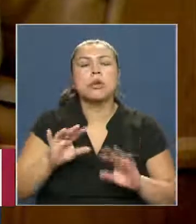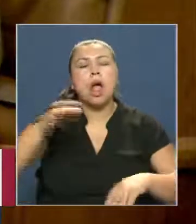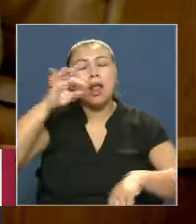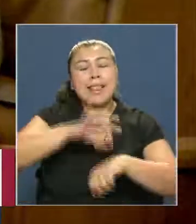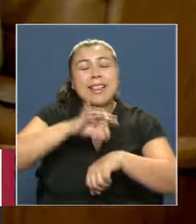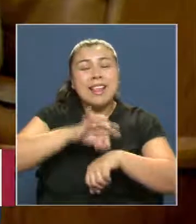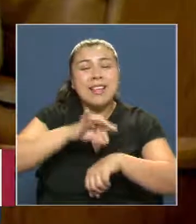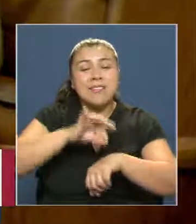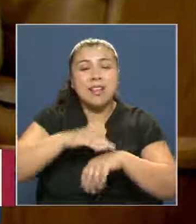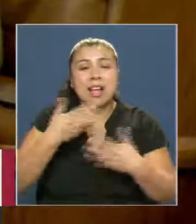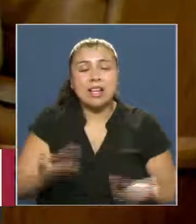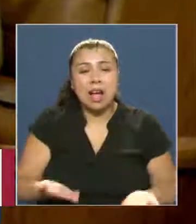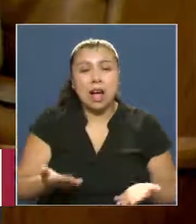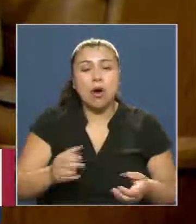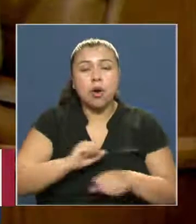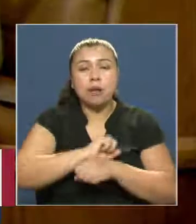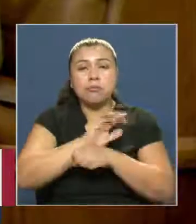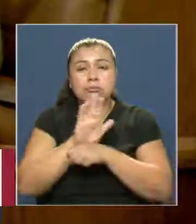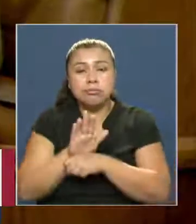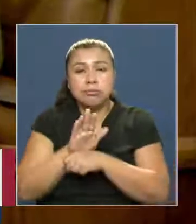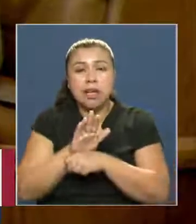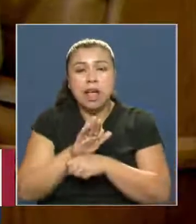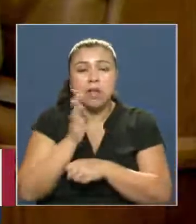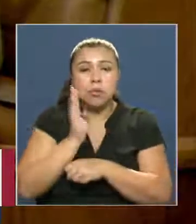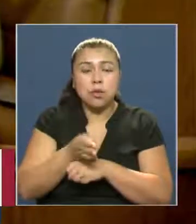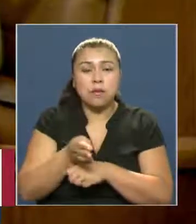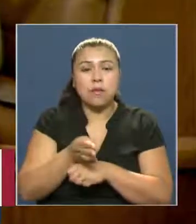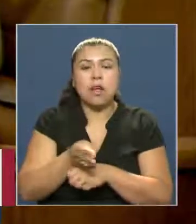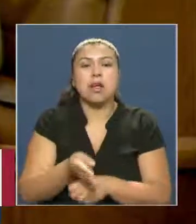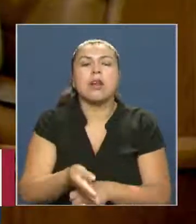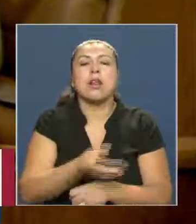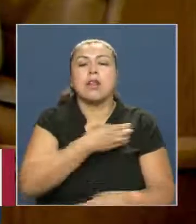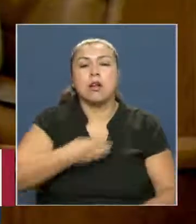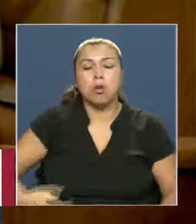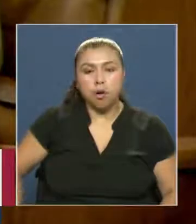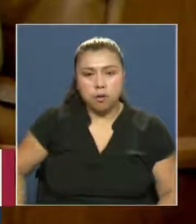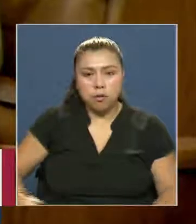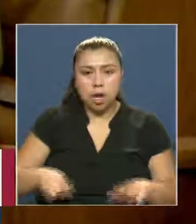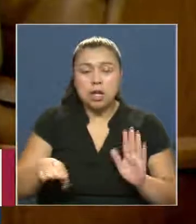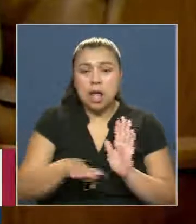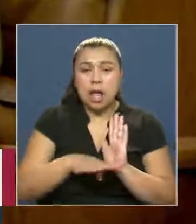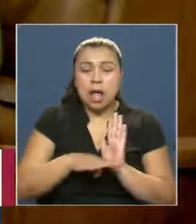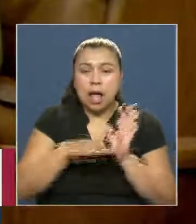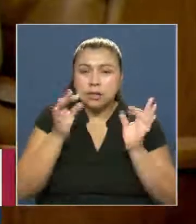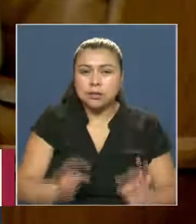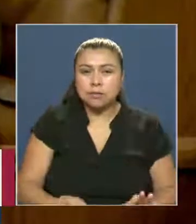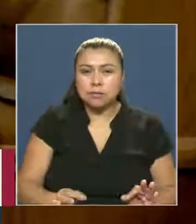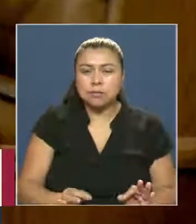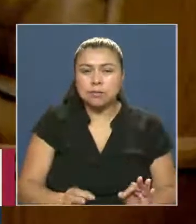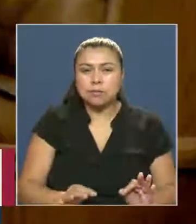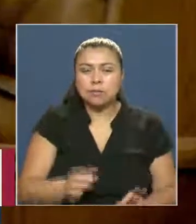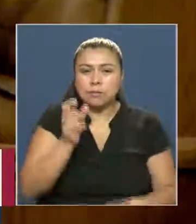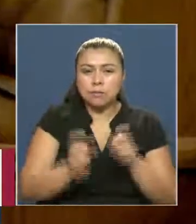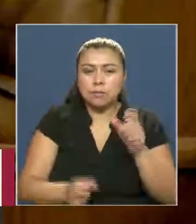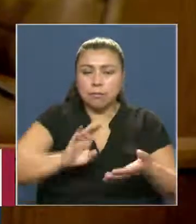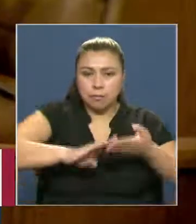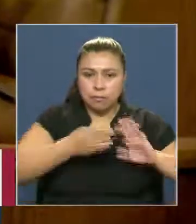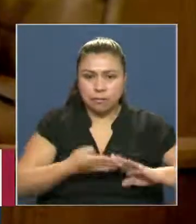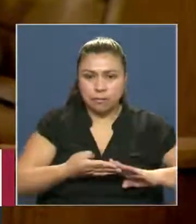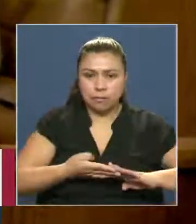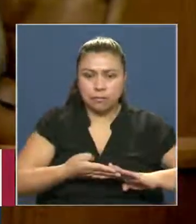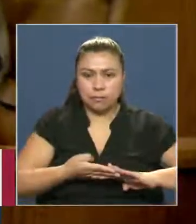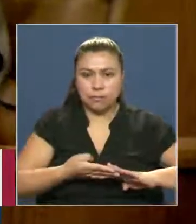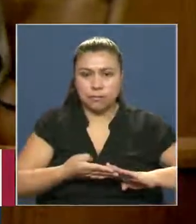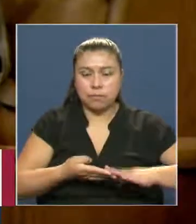ataca. Es un deber moral de la autoridad asegurar el mínimo bienestar de los habitantes de la comunidad.